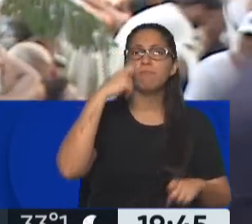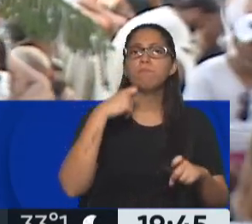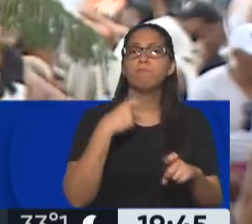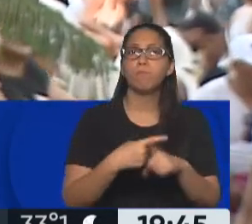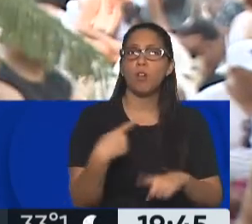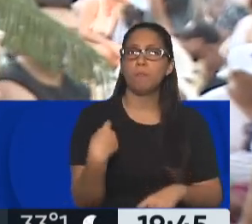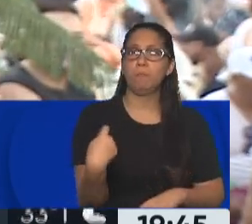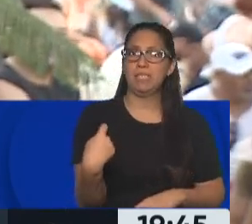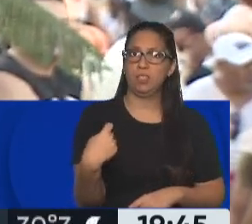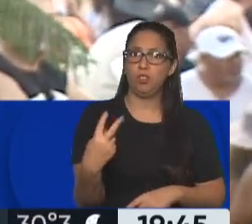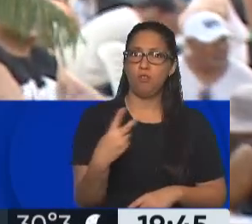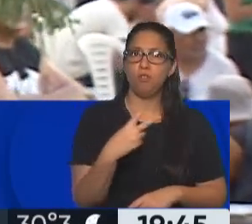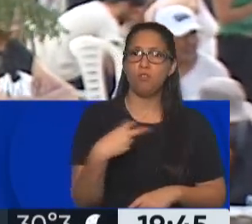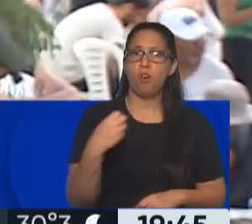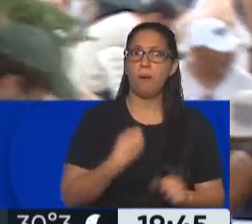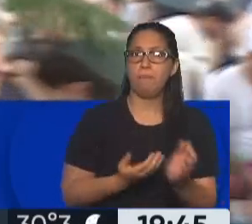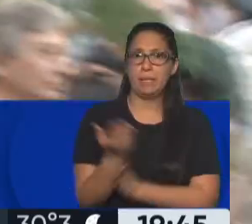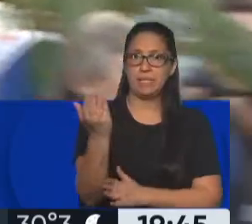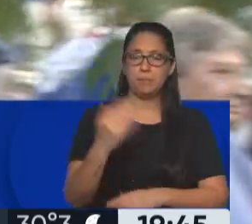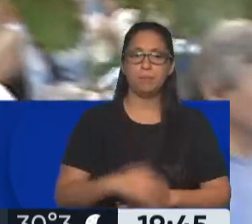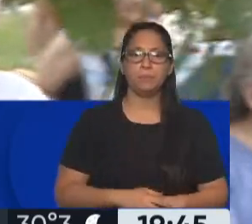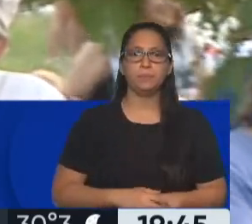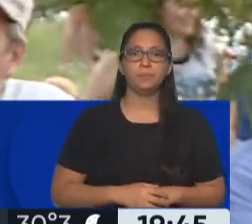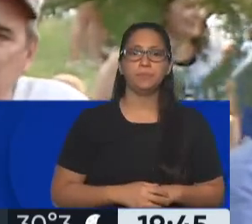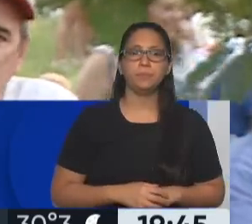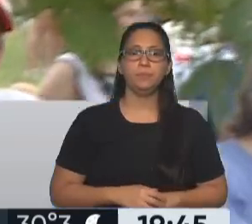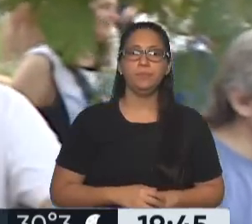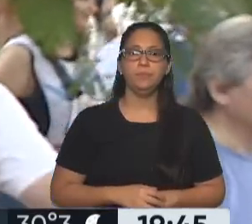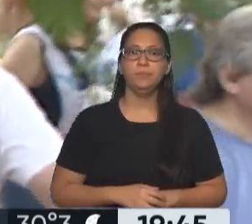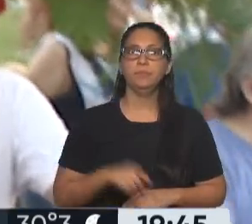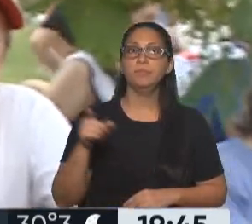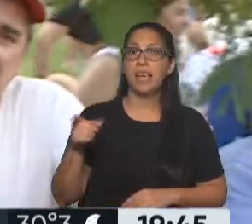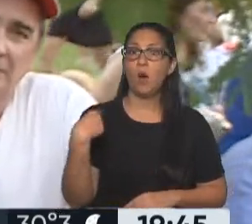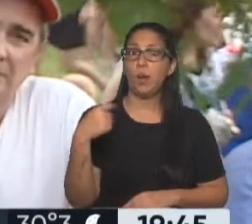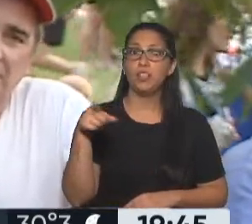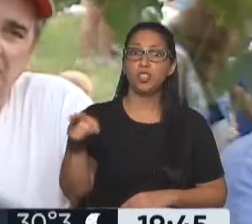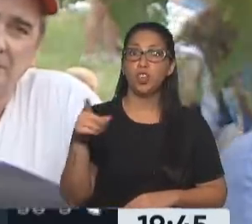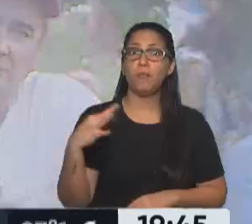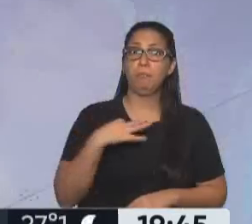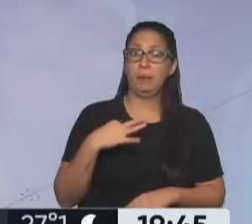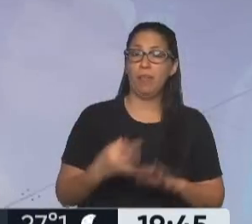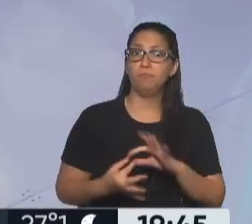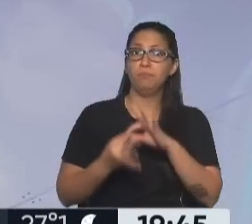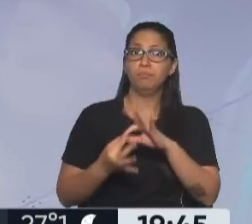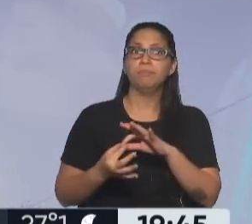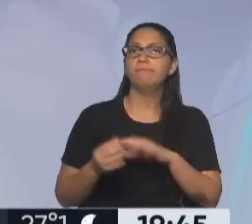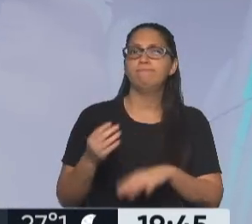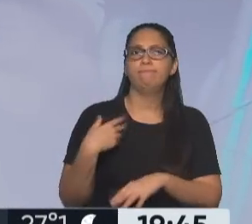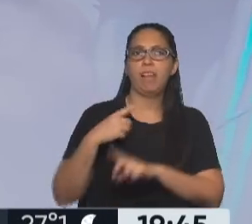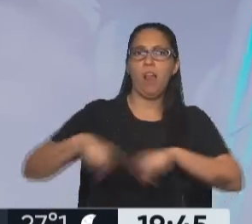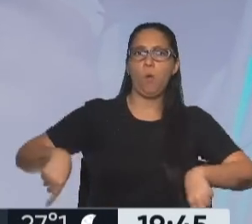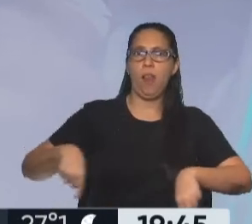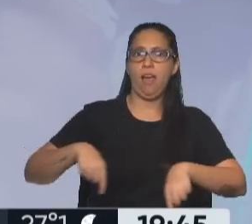de pensión vitalicia. Bueno, allí está entonces, La jubilación de privilegio de Amado Boudou también